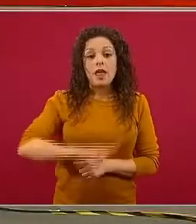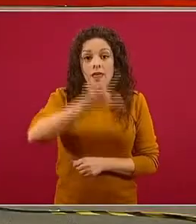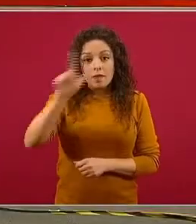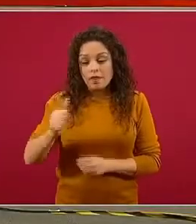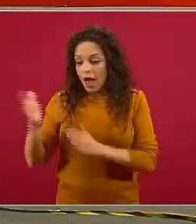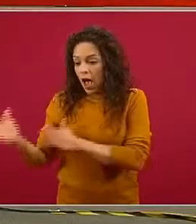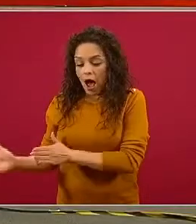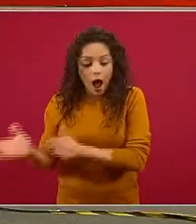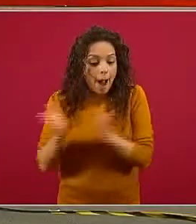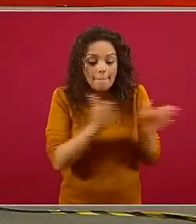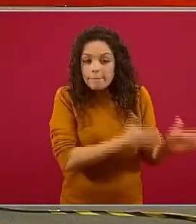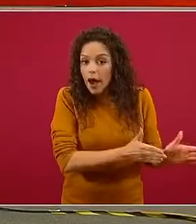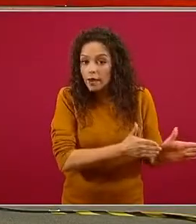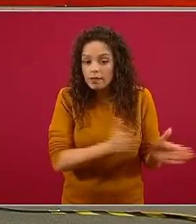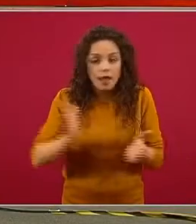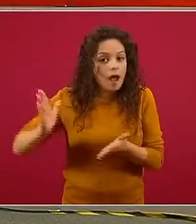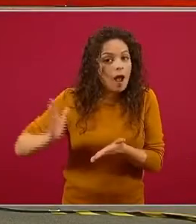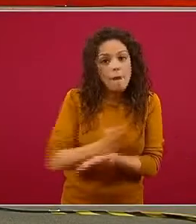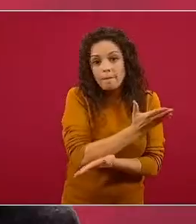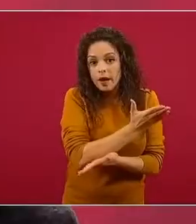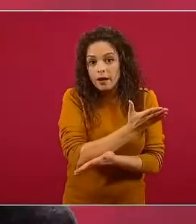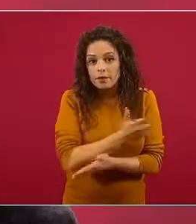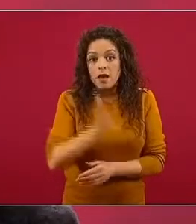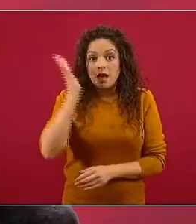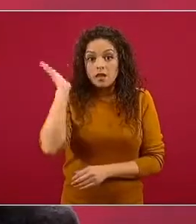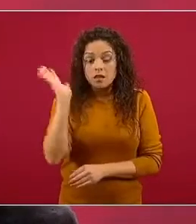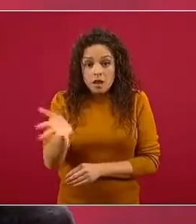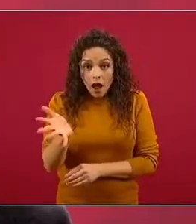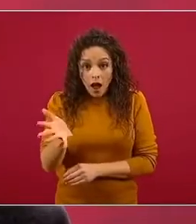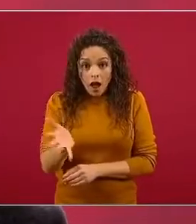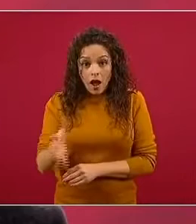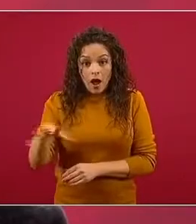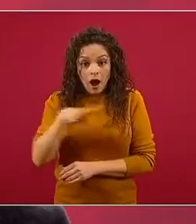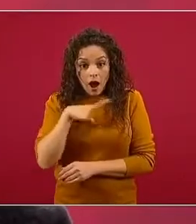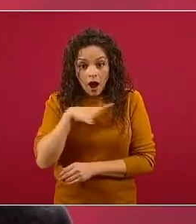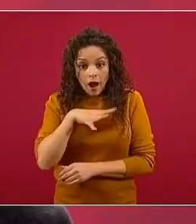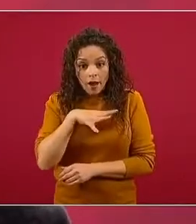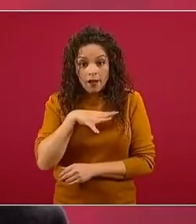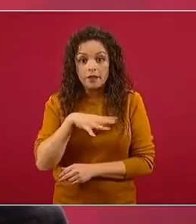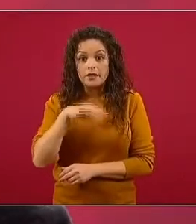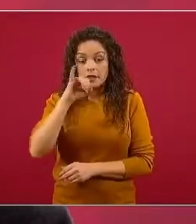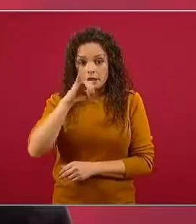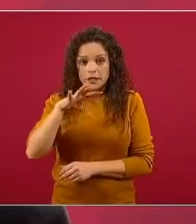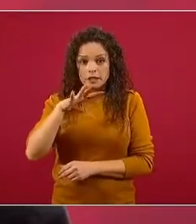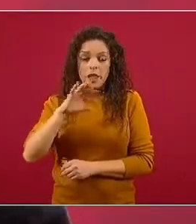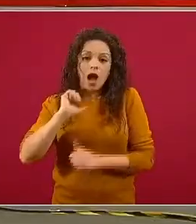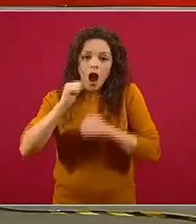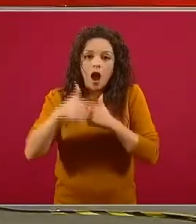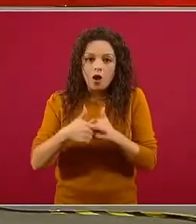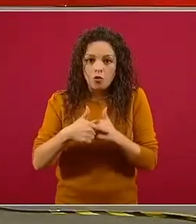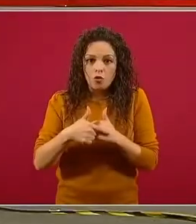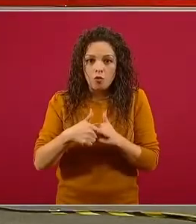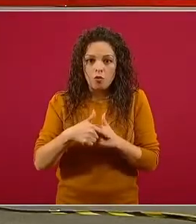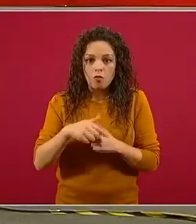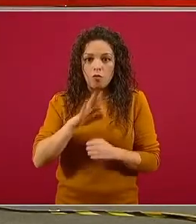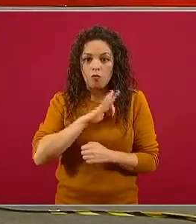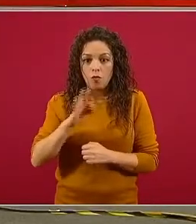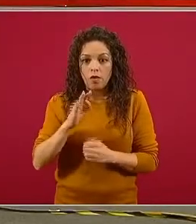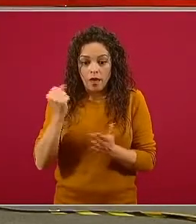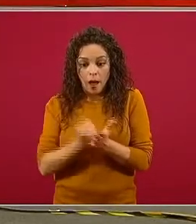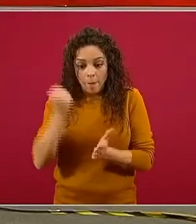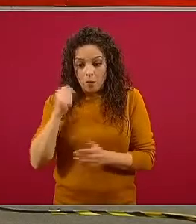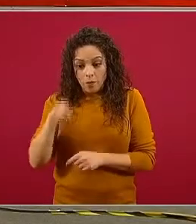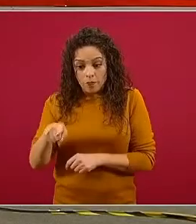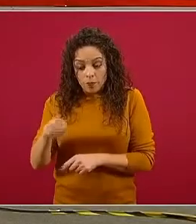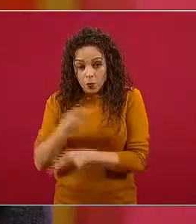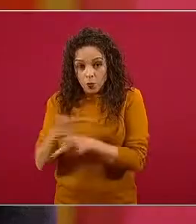aparte, cuando ya se ha probado que hay un principio activo y que hay indicios de que el producto